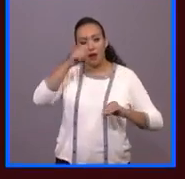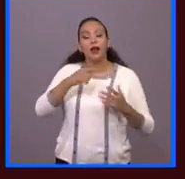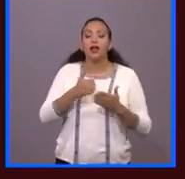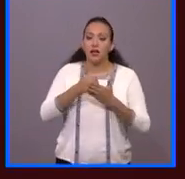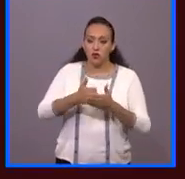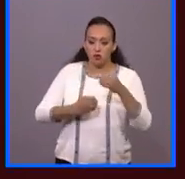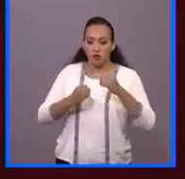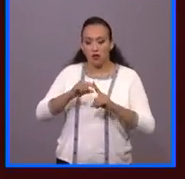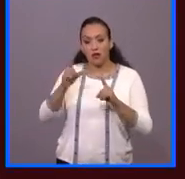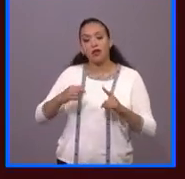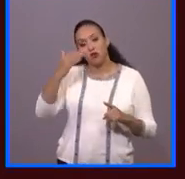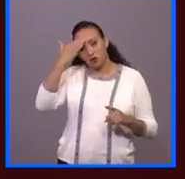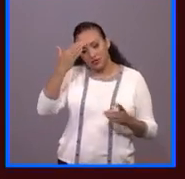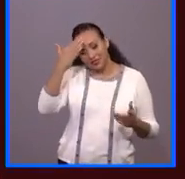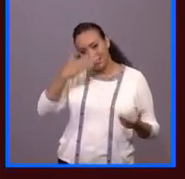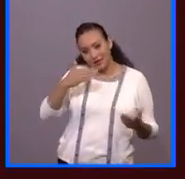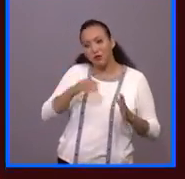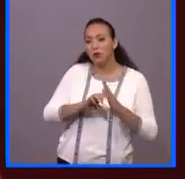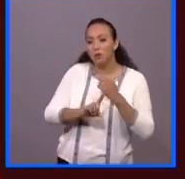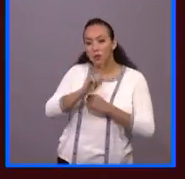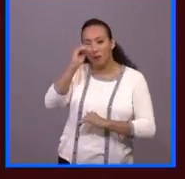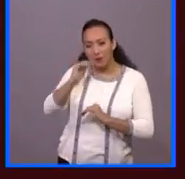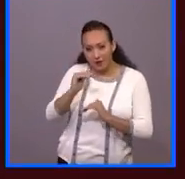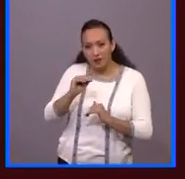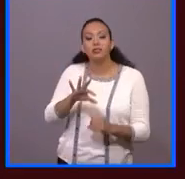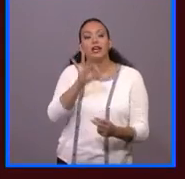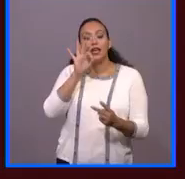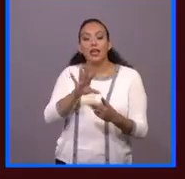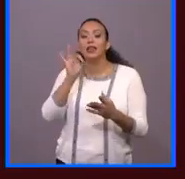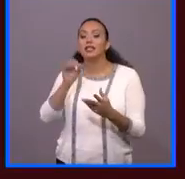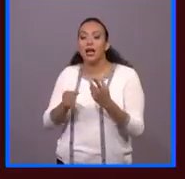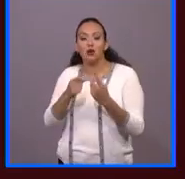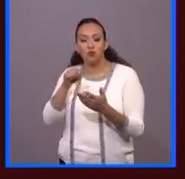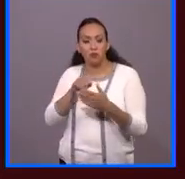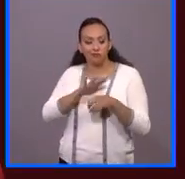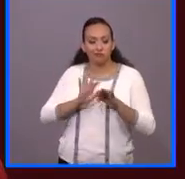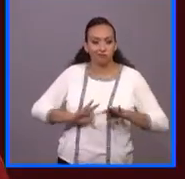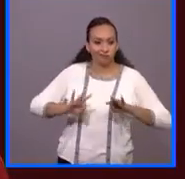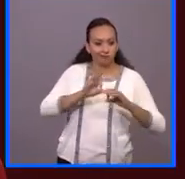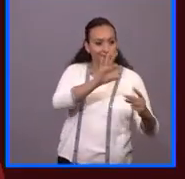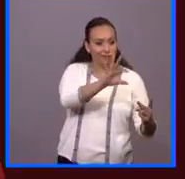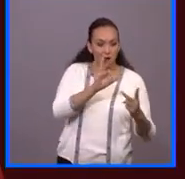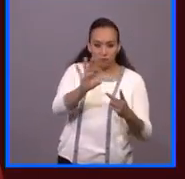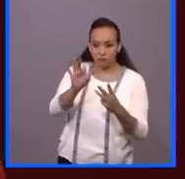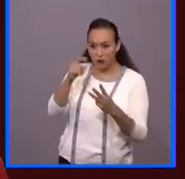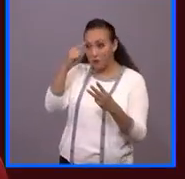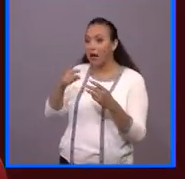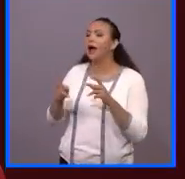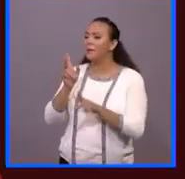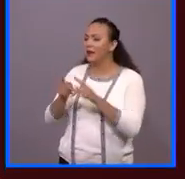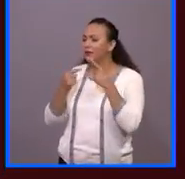la Corte conocer de menos asuntos y puedan elegir aquellos casos que sean más relevantes para sentar